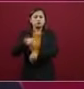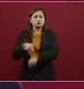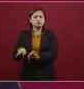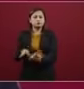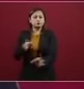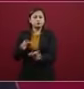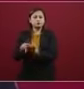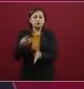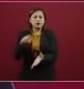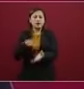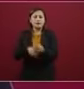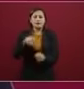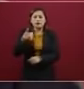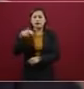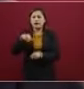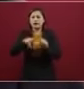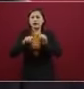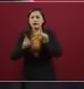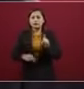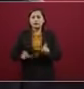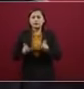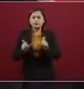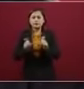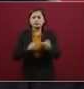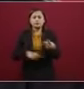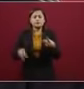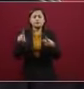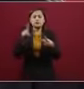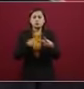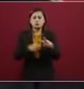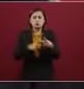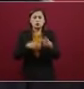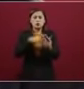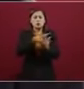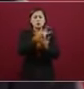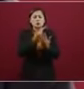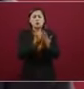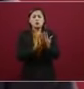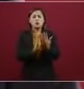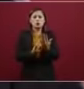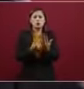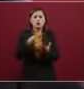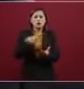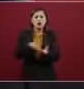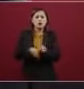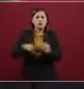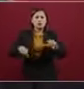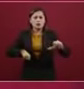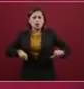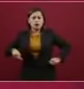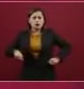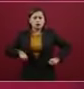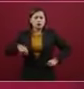Guardia Nacional. Número dos, en la elaboración de los programas operativos,